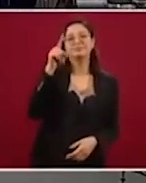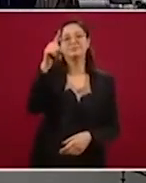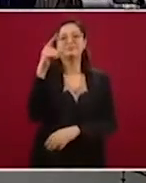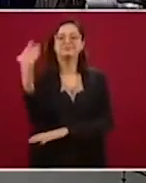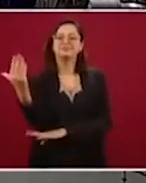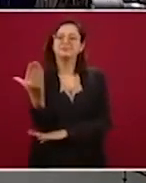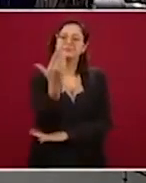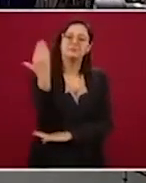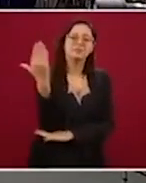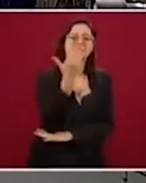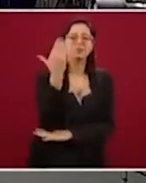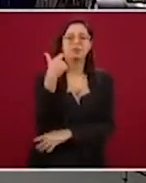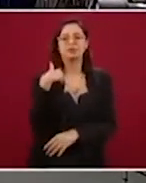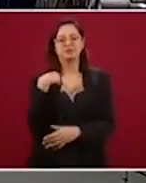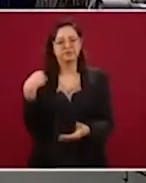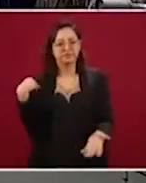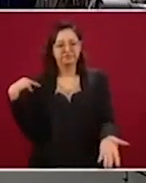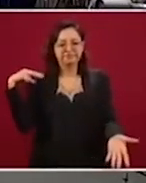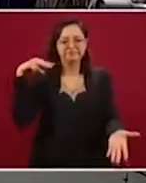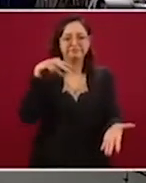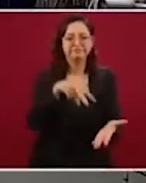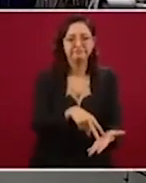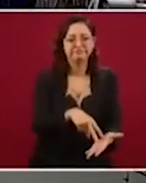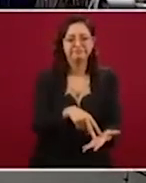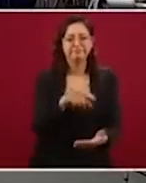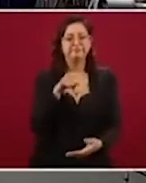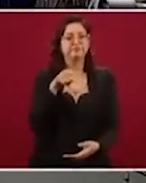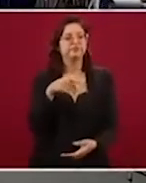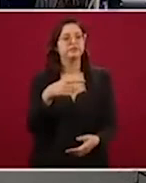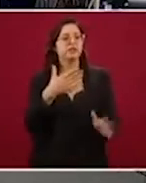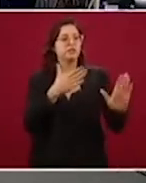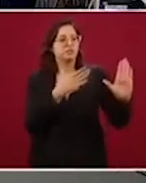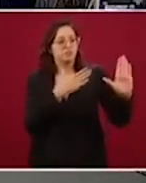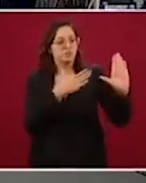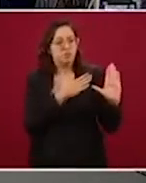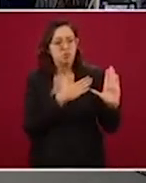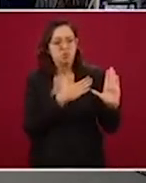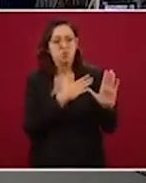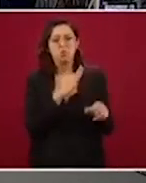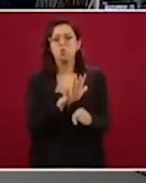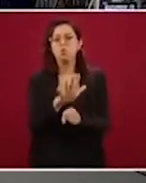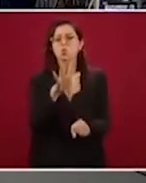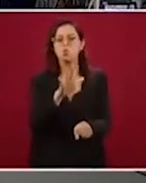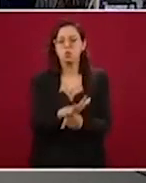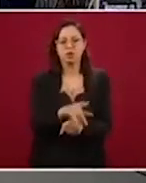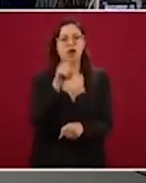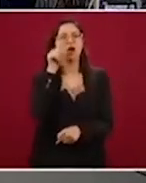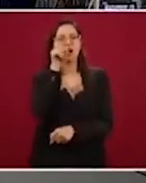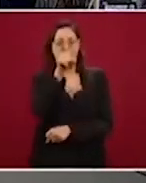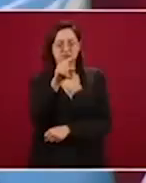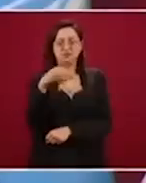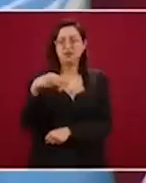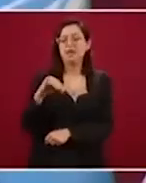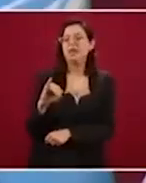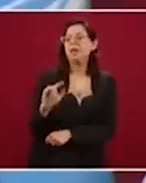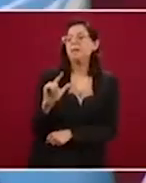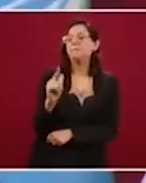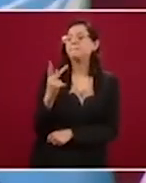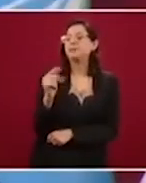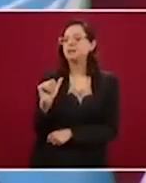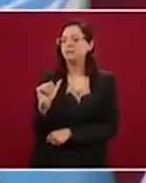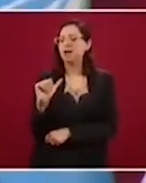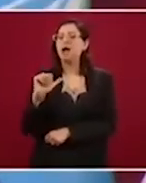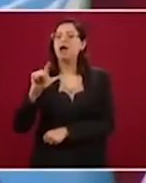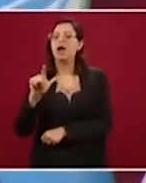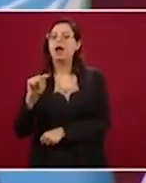e hicimos el compromiso de impulsar la creación de una universidad para